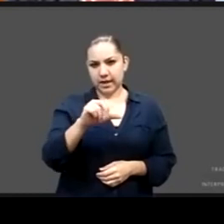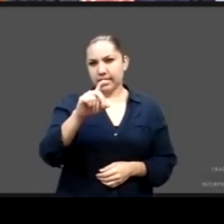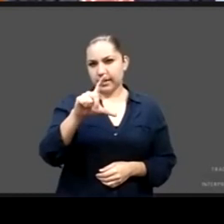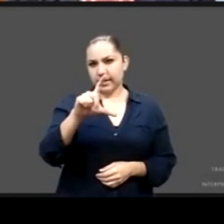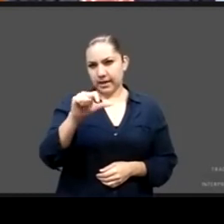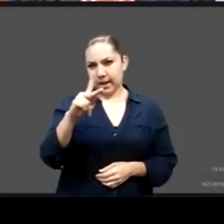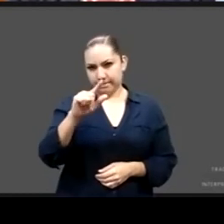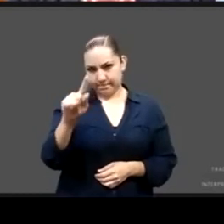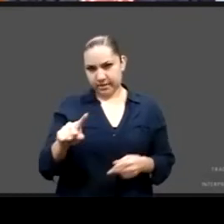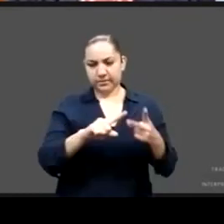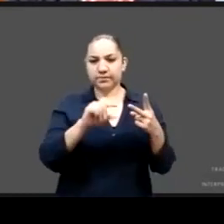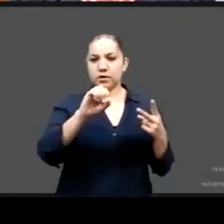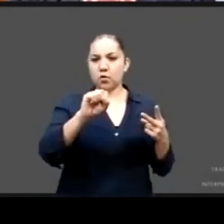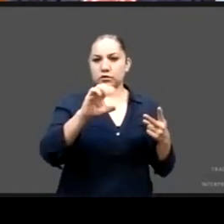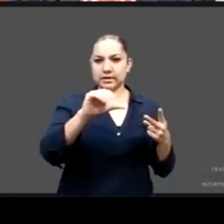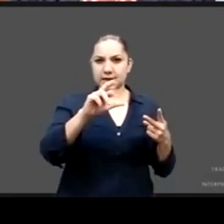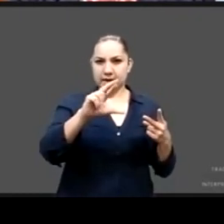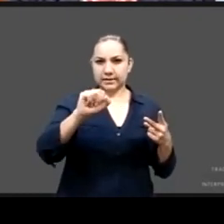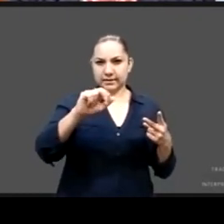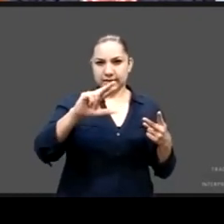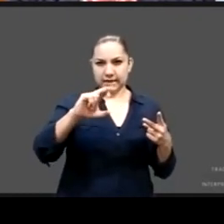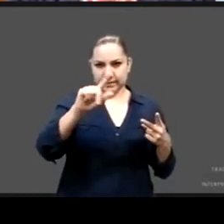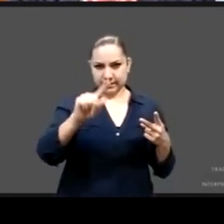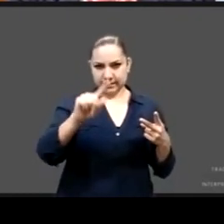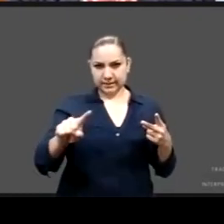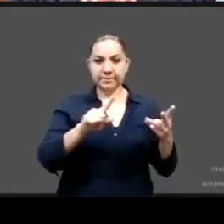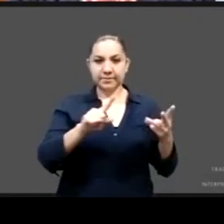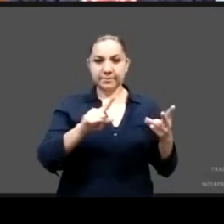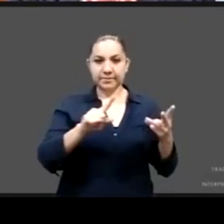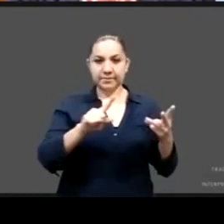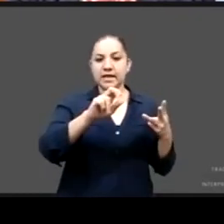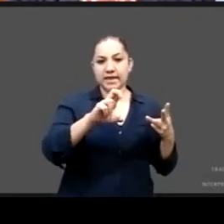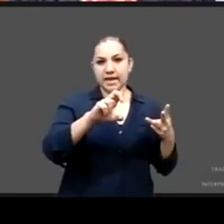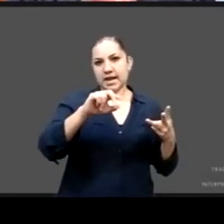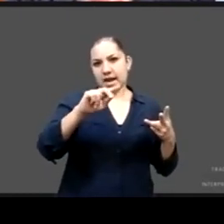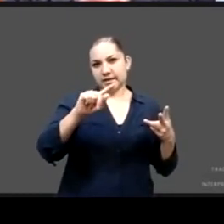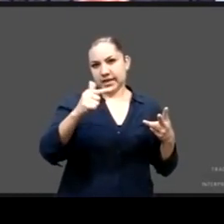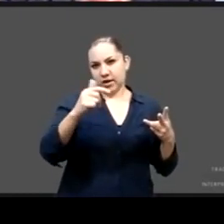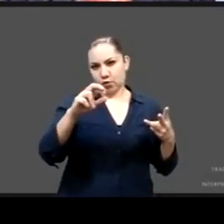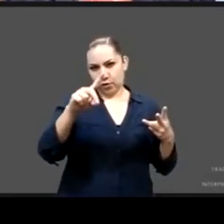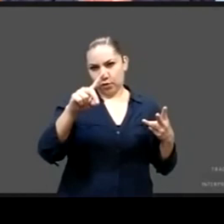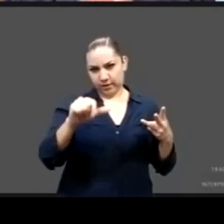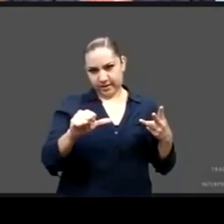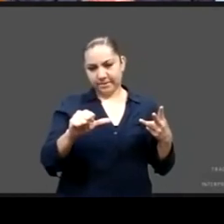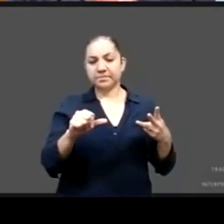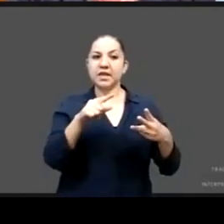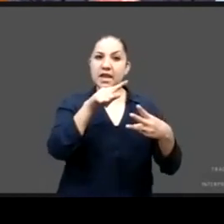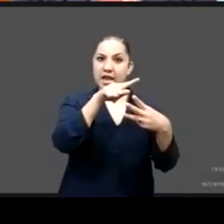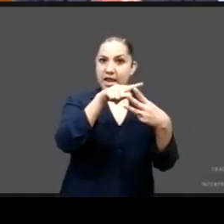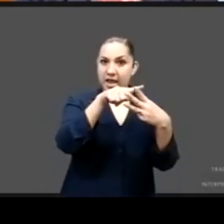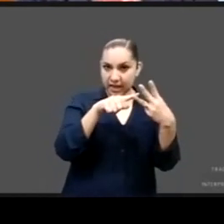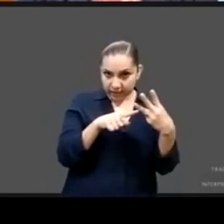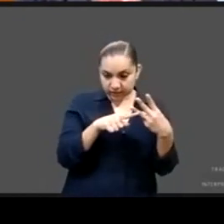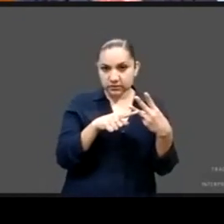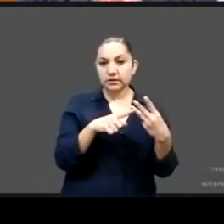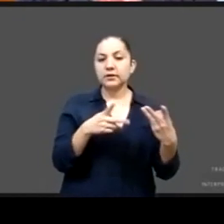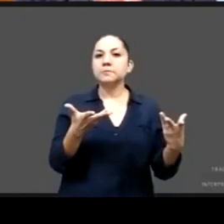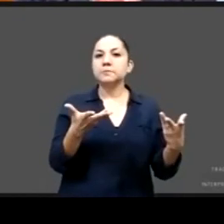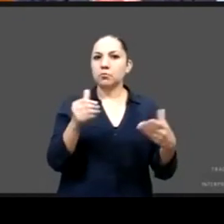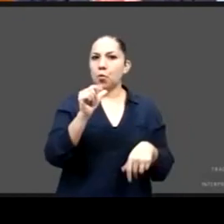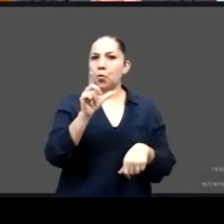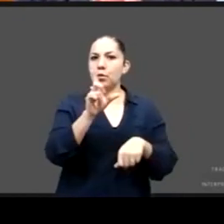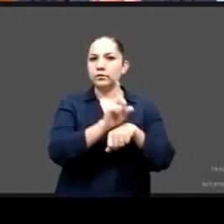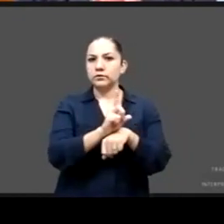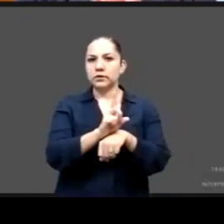Sánchez Jaramillo y Tere Lanzagorta Bonilla, quienes en una conversación que